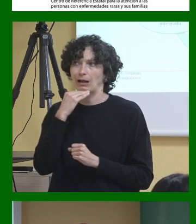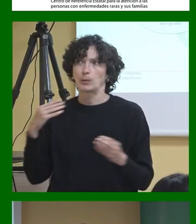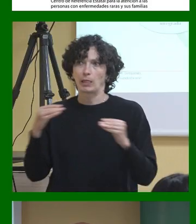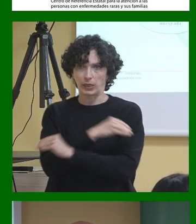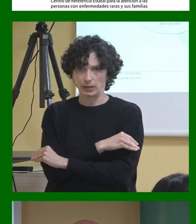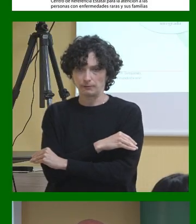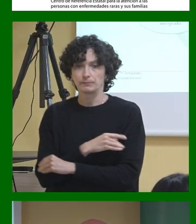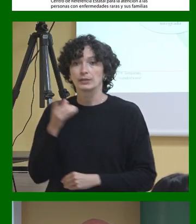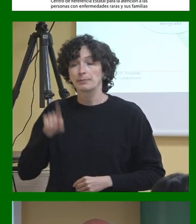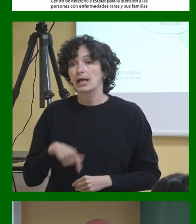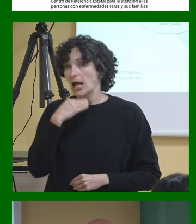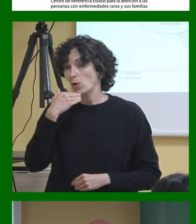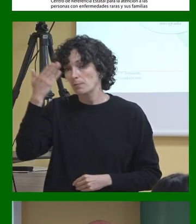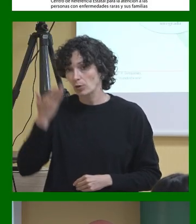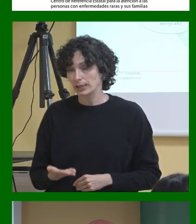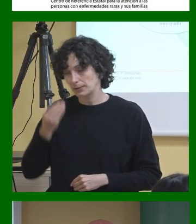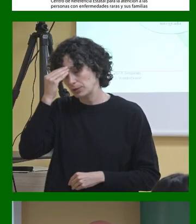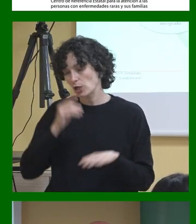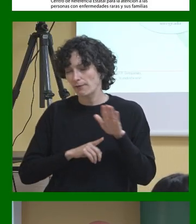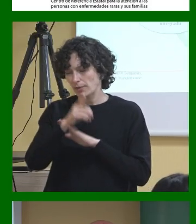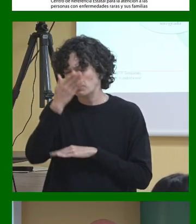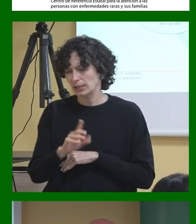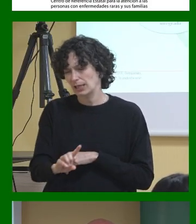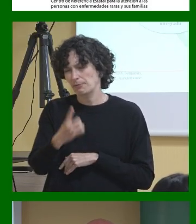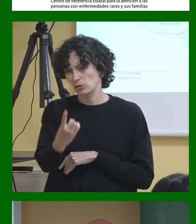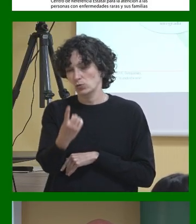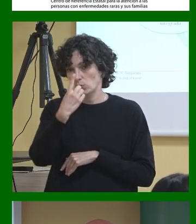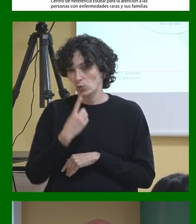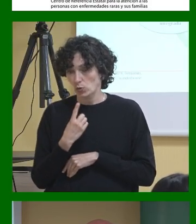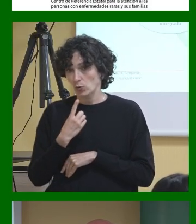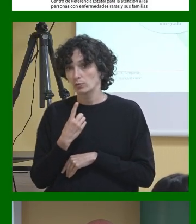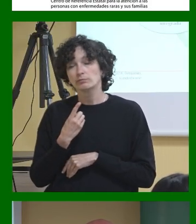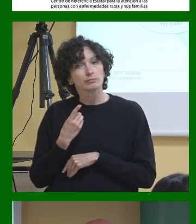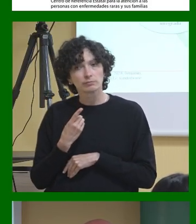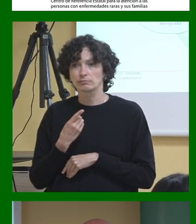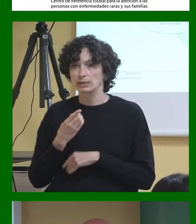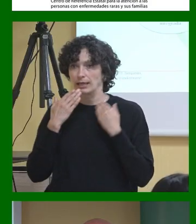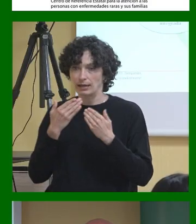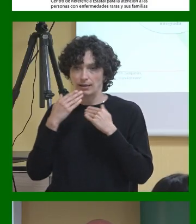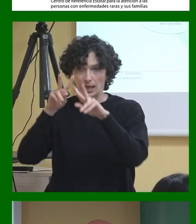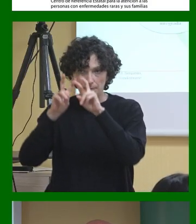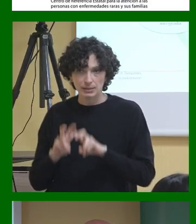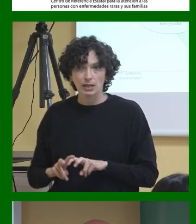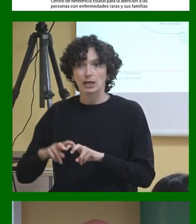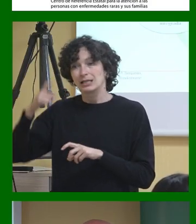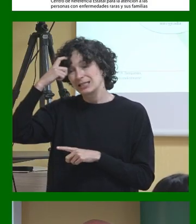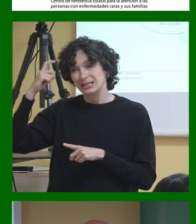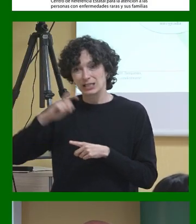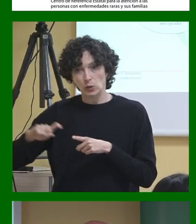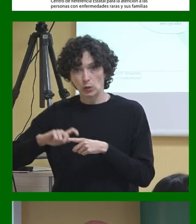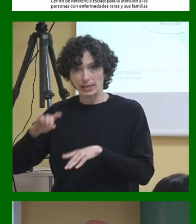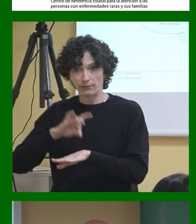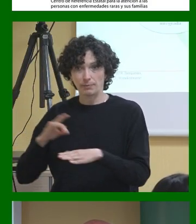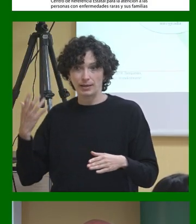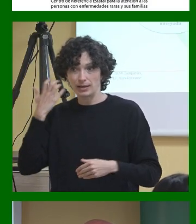aspecto fundamental, yo creo que ha sido uno de los grandes avances, y hay que reconocérselo a la investigación psicológica de las enfermedades raras, es el